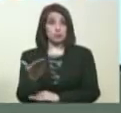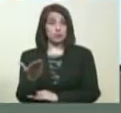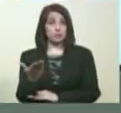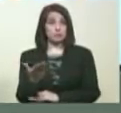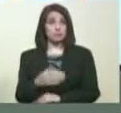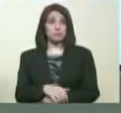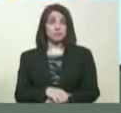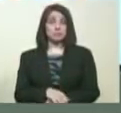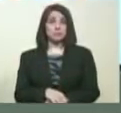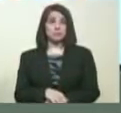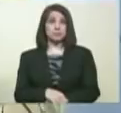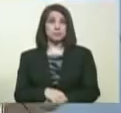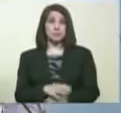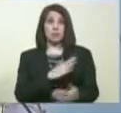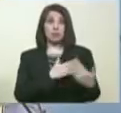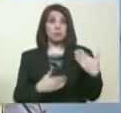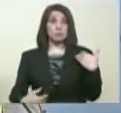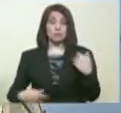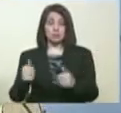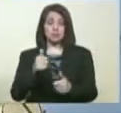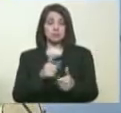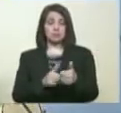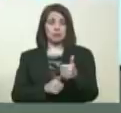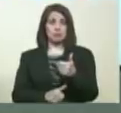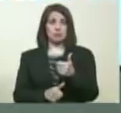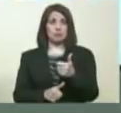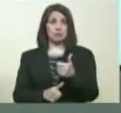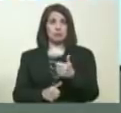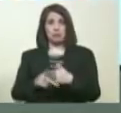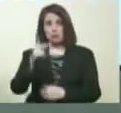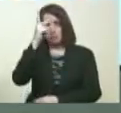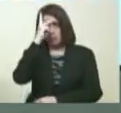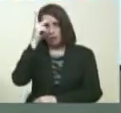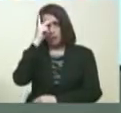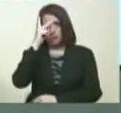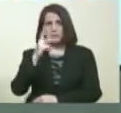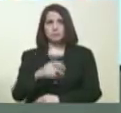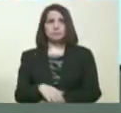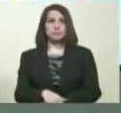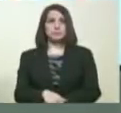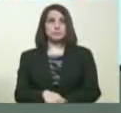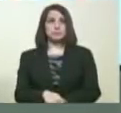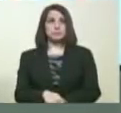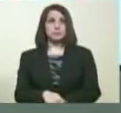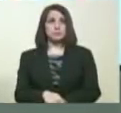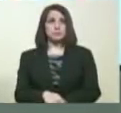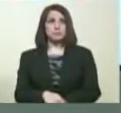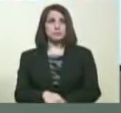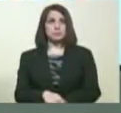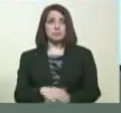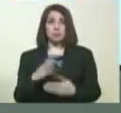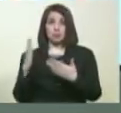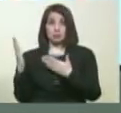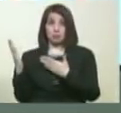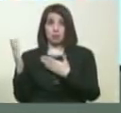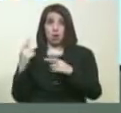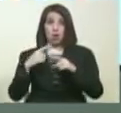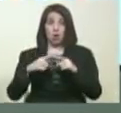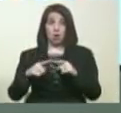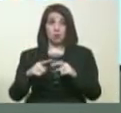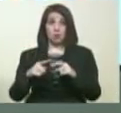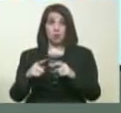me dirijo, vicepresidente ejecutivo, compañero Tarek El Aissami, vicepresidente de